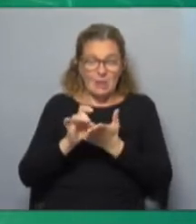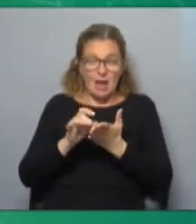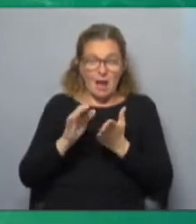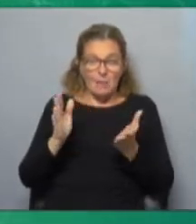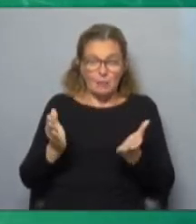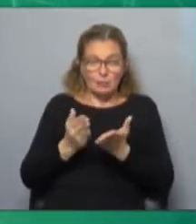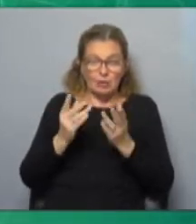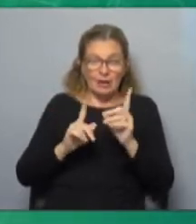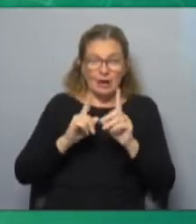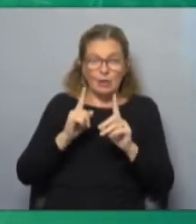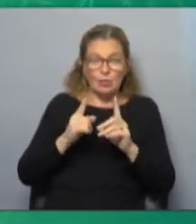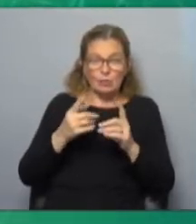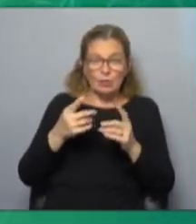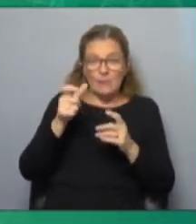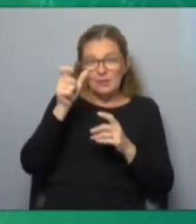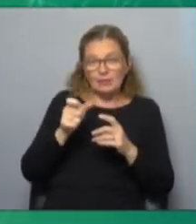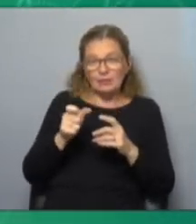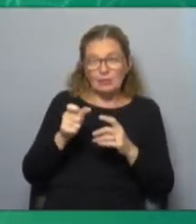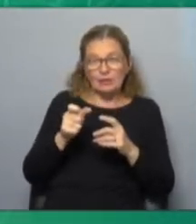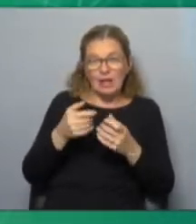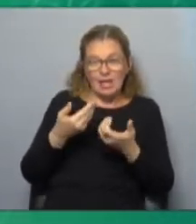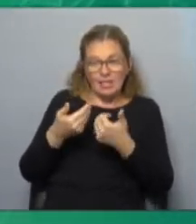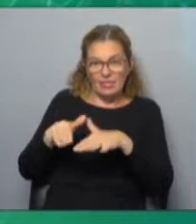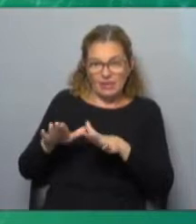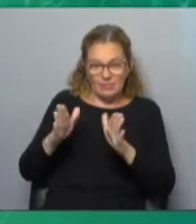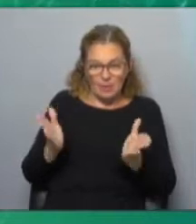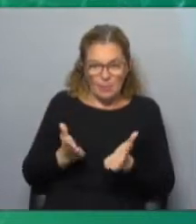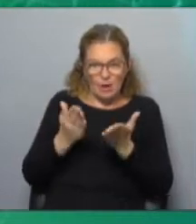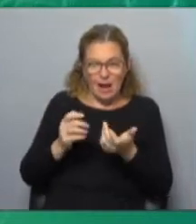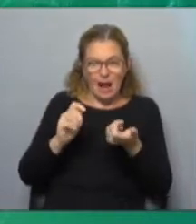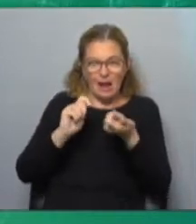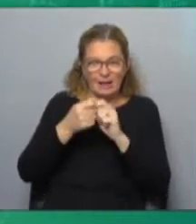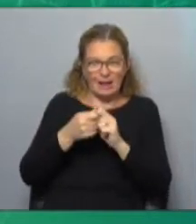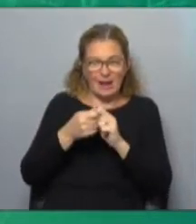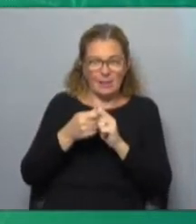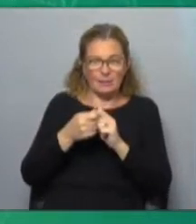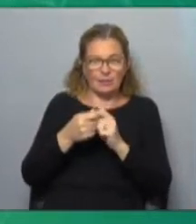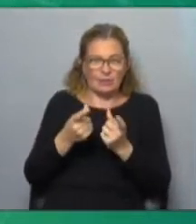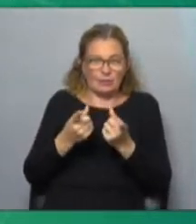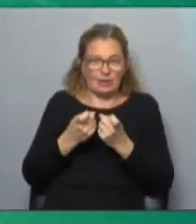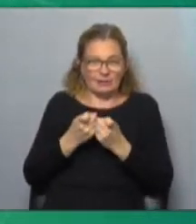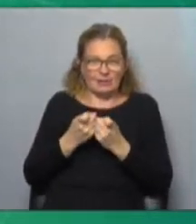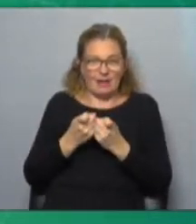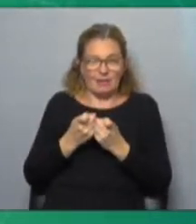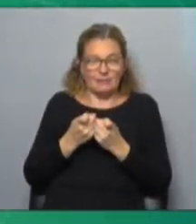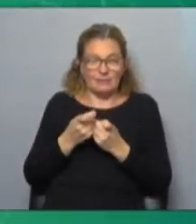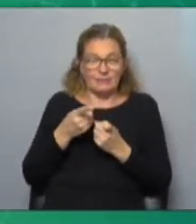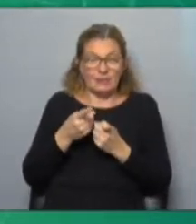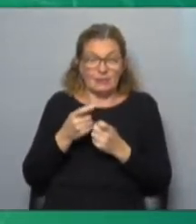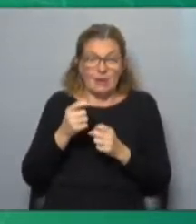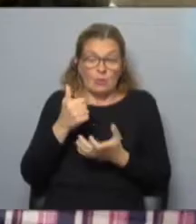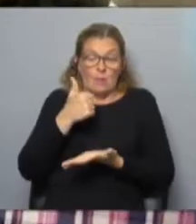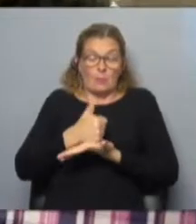con algunos de sus integrantes deje de producir para ir a empujar por esos cargos y para impulsar los cambios que son necesarios. Esa es una